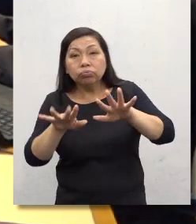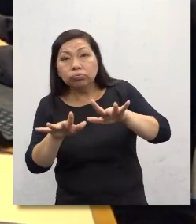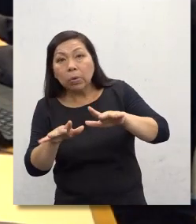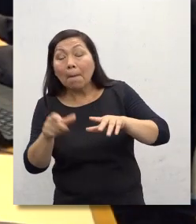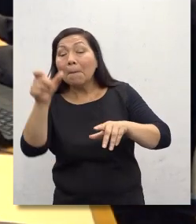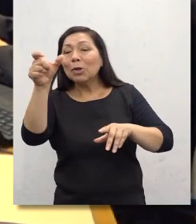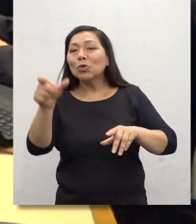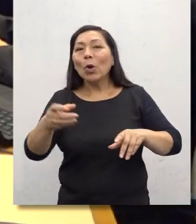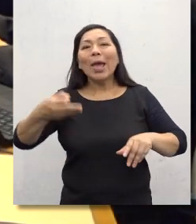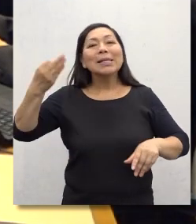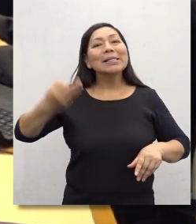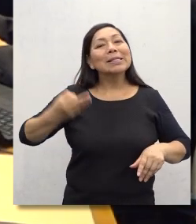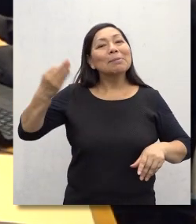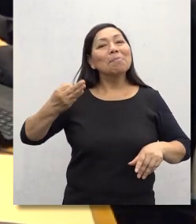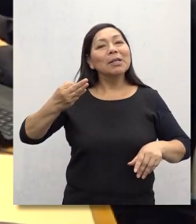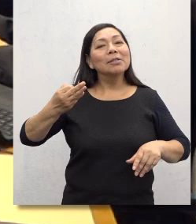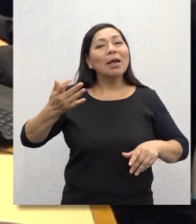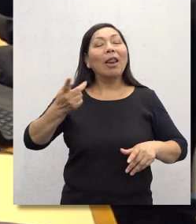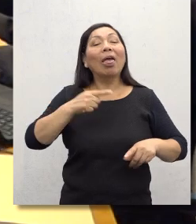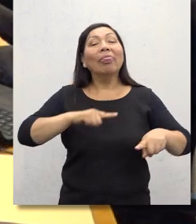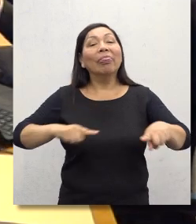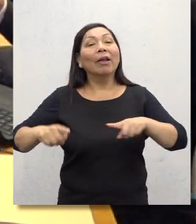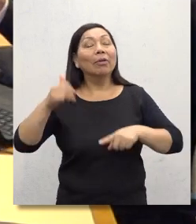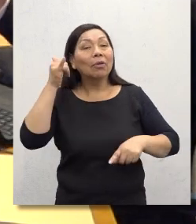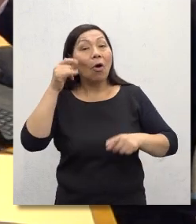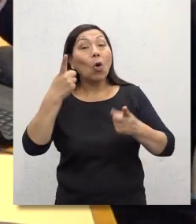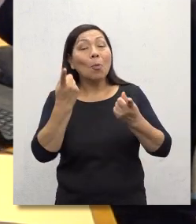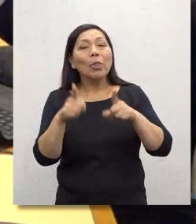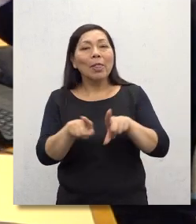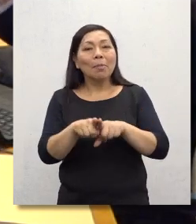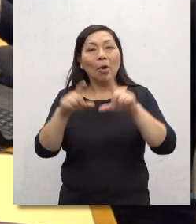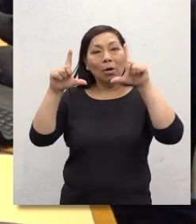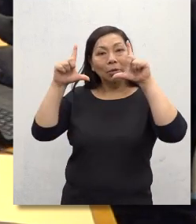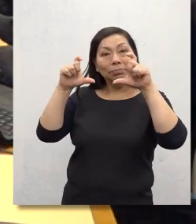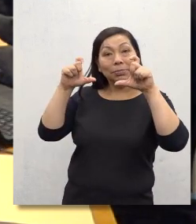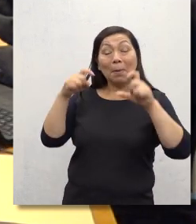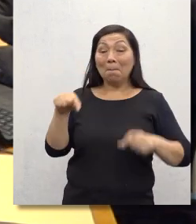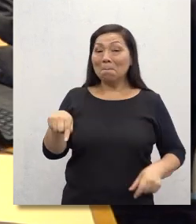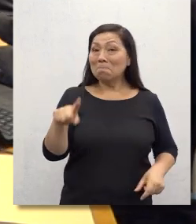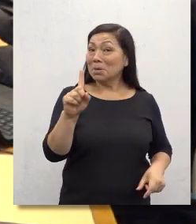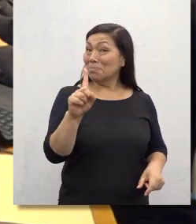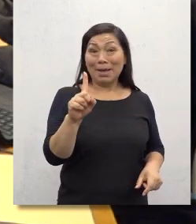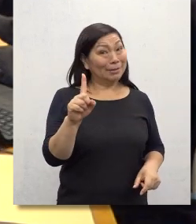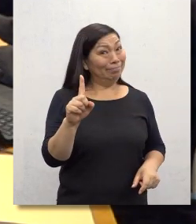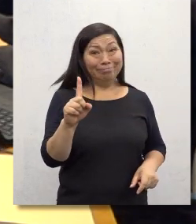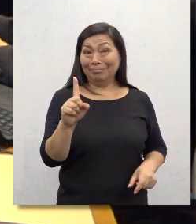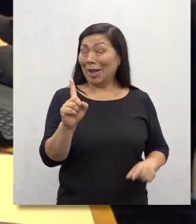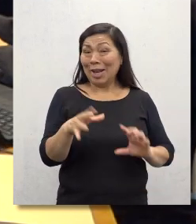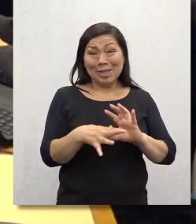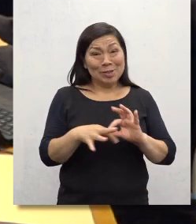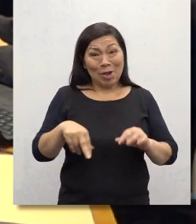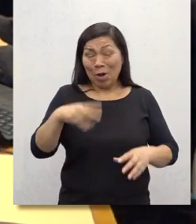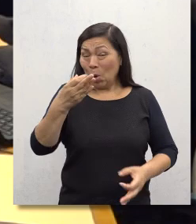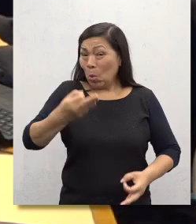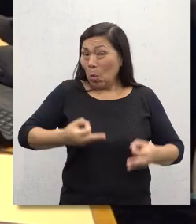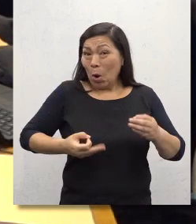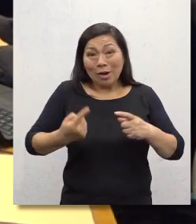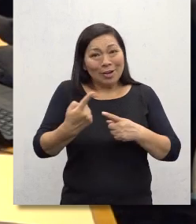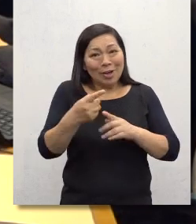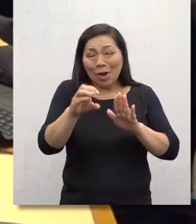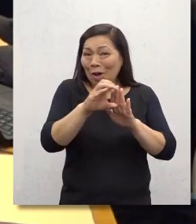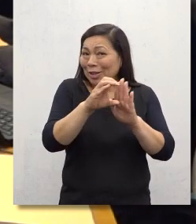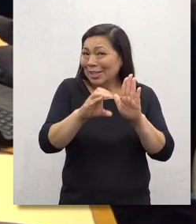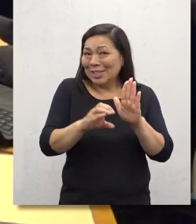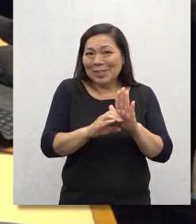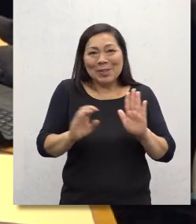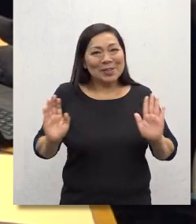personal técnico, director de cámaras y un fotógrafo. Hoy por primera vez, no solamente en la historia de la jurisdicción